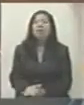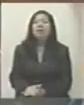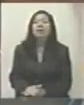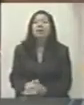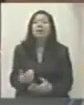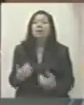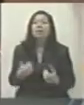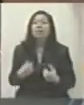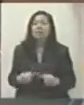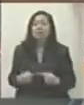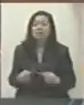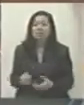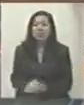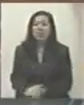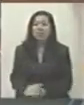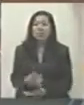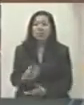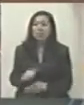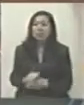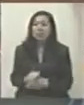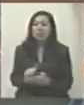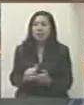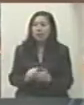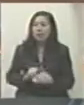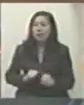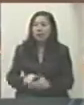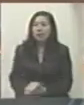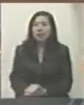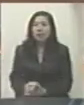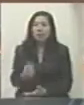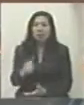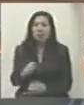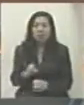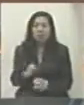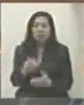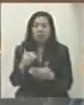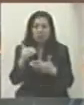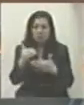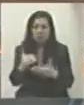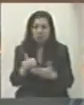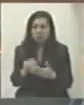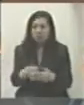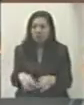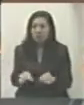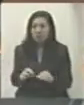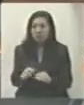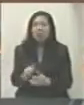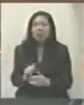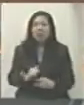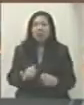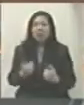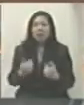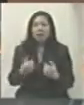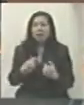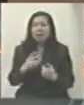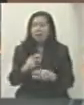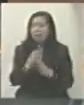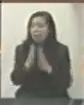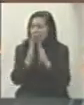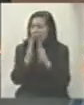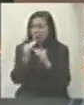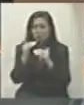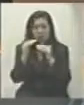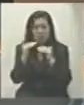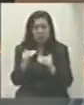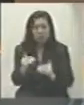cada pliego tiene discrecionalidad para aplicar los criterios para determinar el orden de prioridad. O sea que esos criterios anteriores no son un orden de